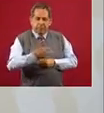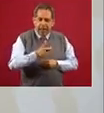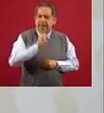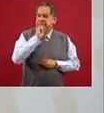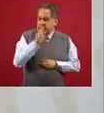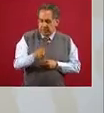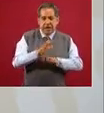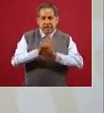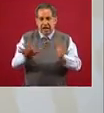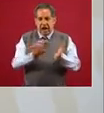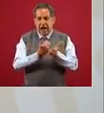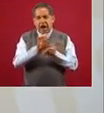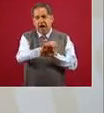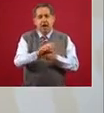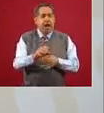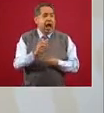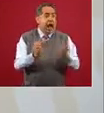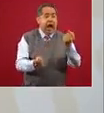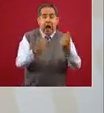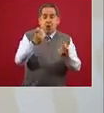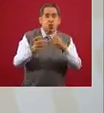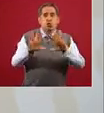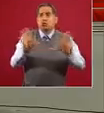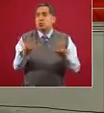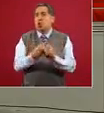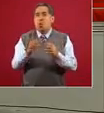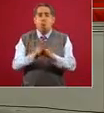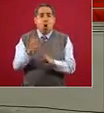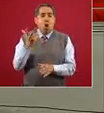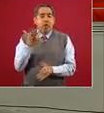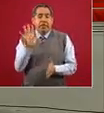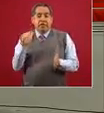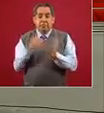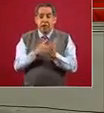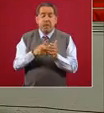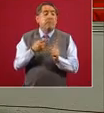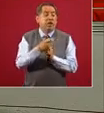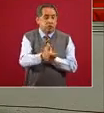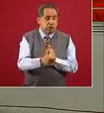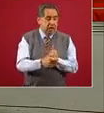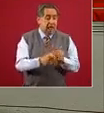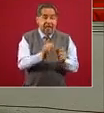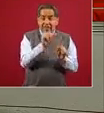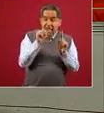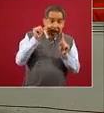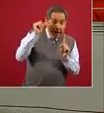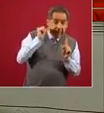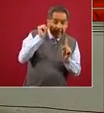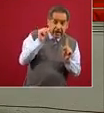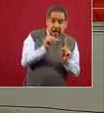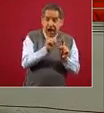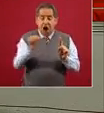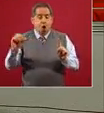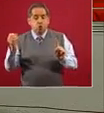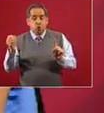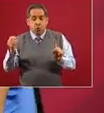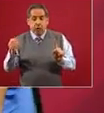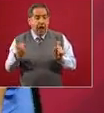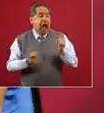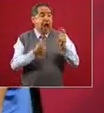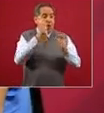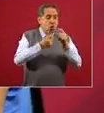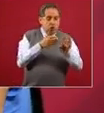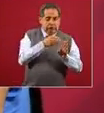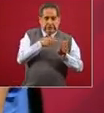recibieron poco más de 10,000 pesos, porque les pagamos de abril a octubre, quienes no habían cobrado